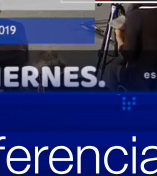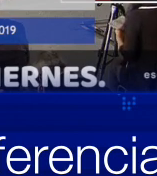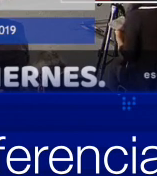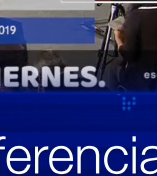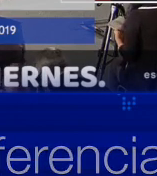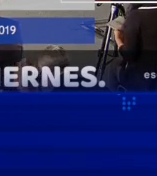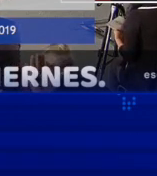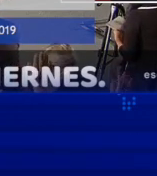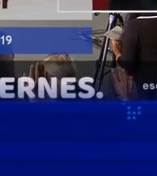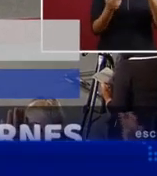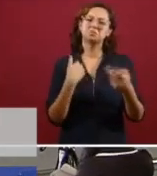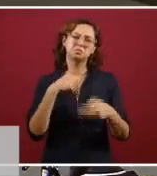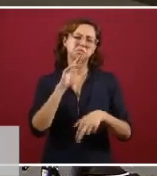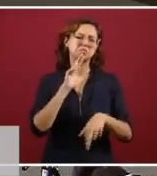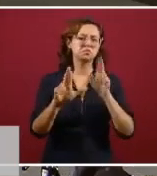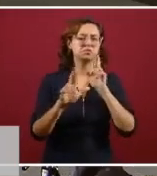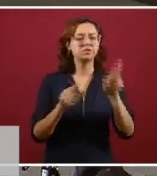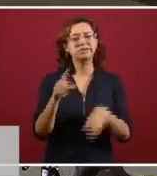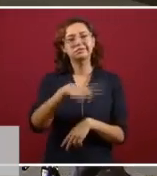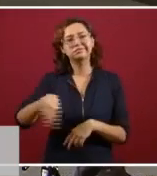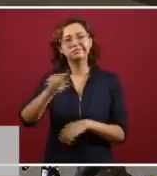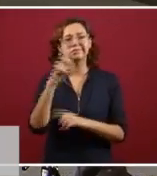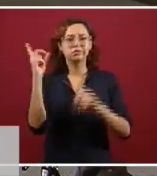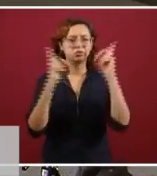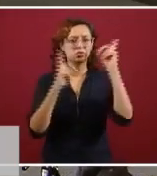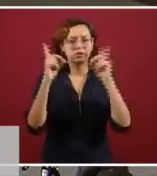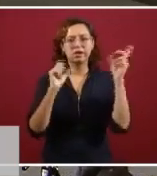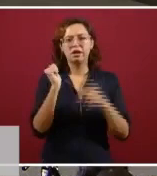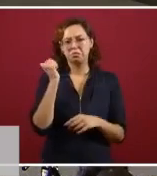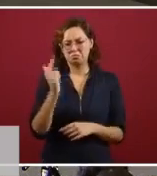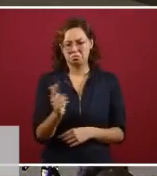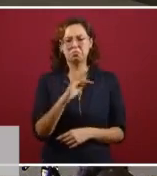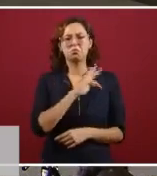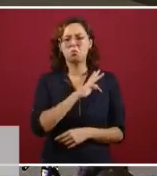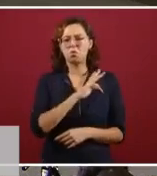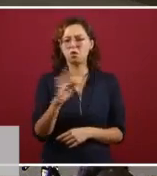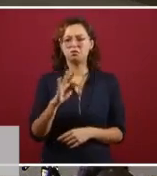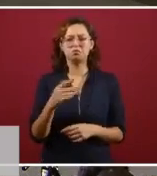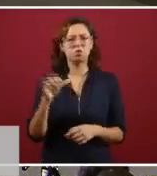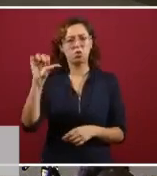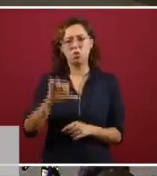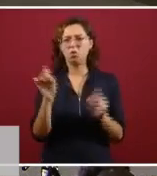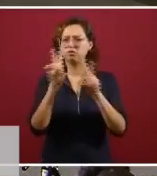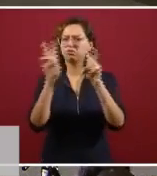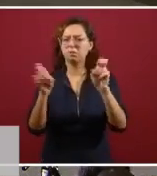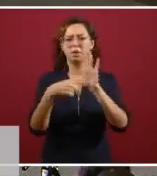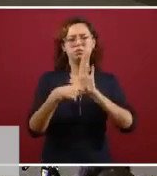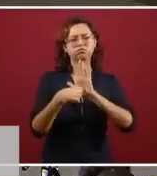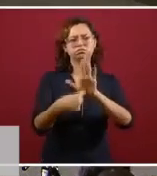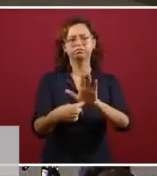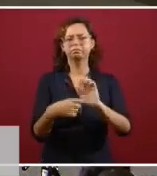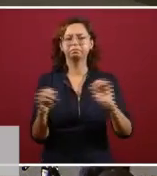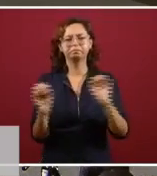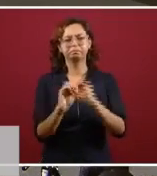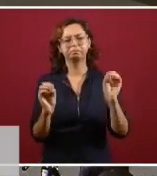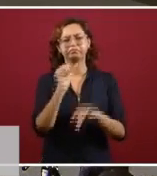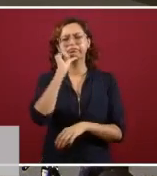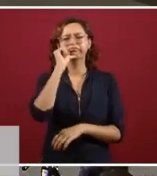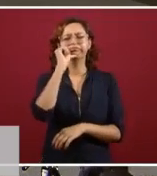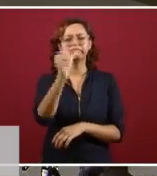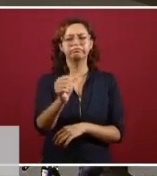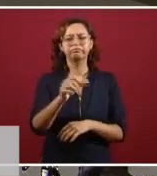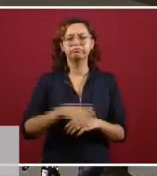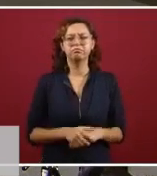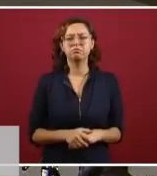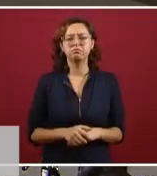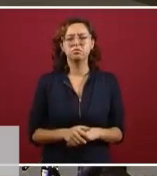las preguntas, las dudas. El día de hoy el presidente informa que se apoya a damnificados en Bahamas por el caso del huracán Dorian.